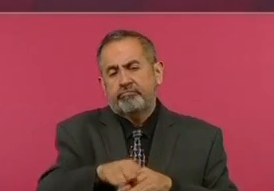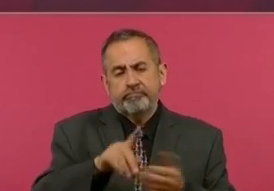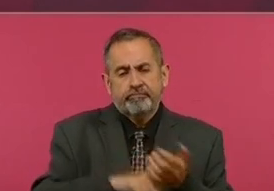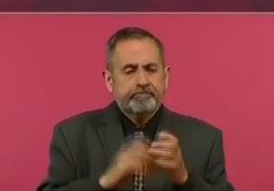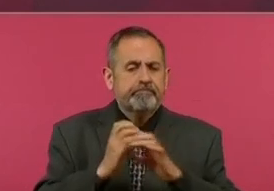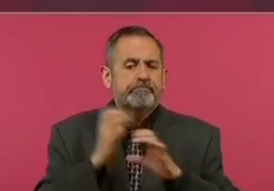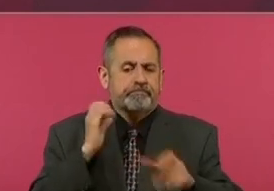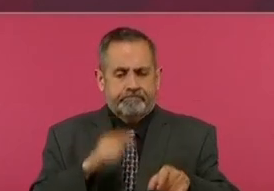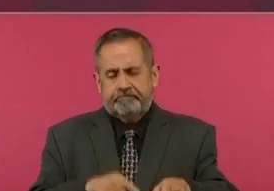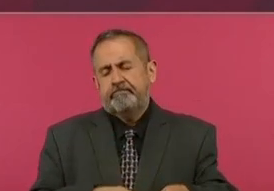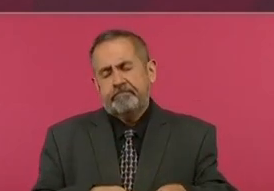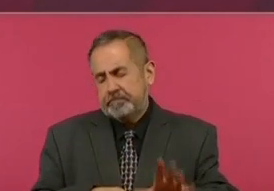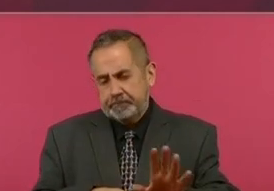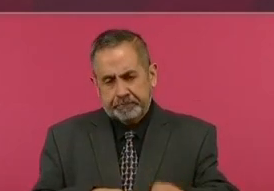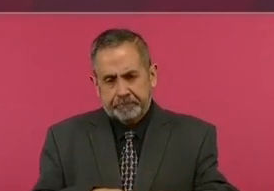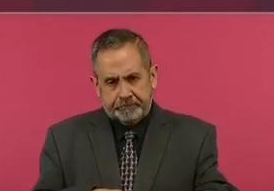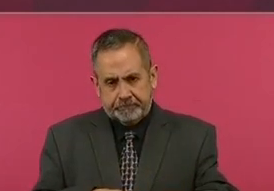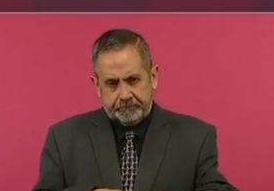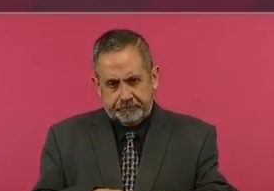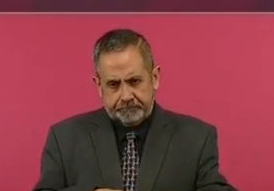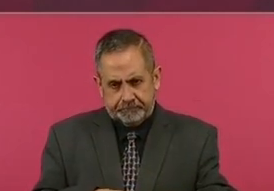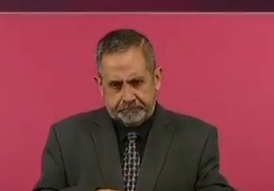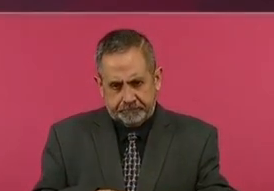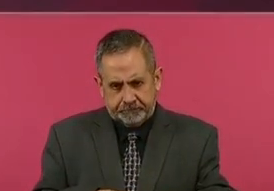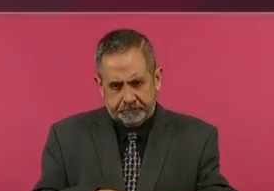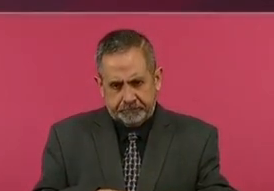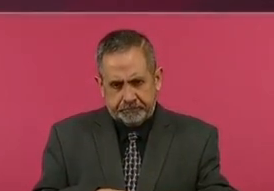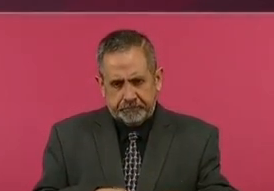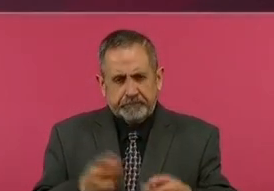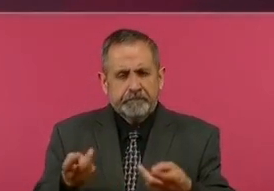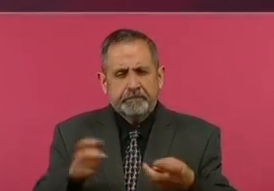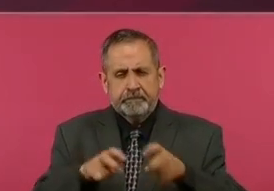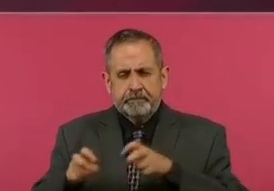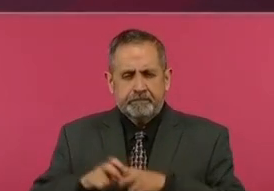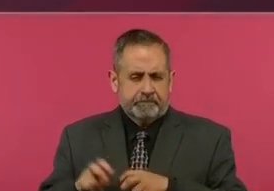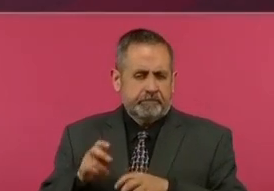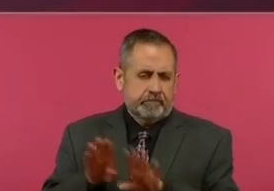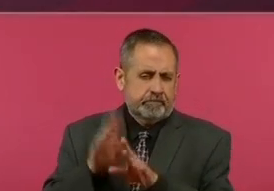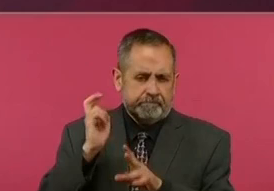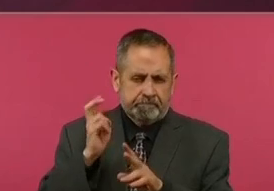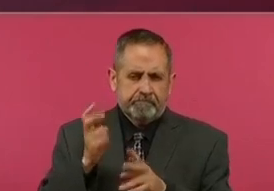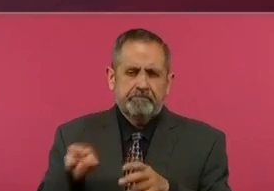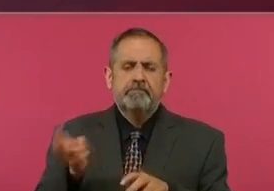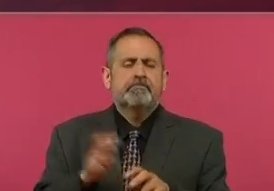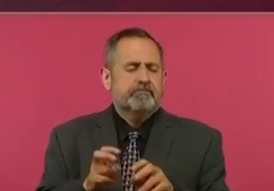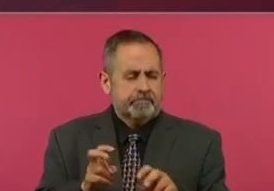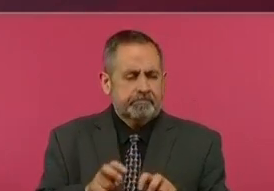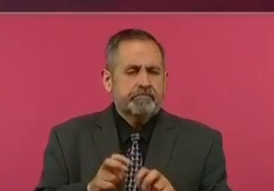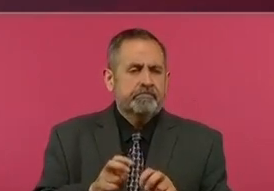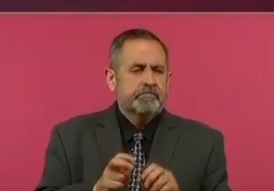una camioneta de transporte de pasajeros.